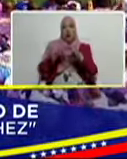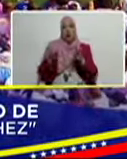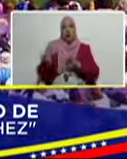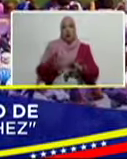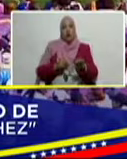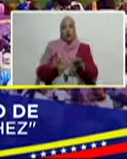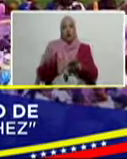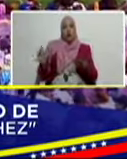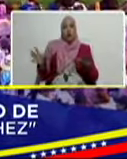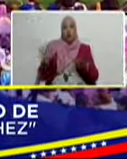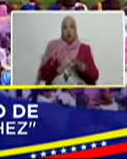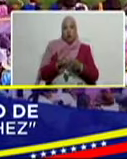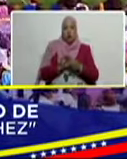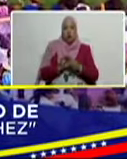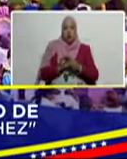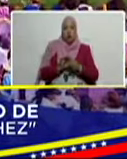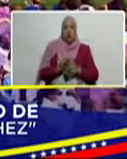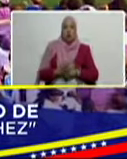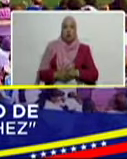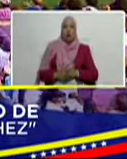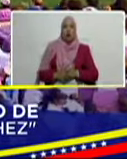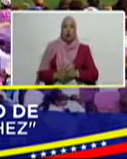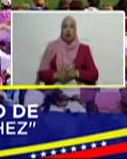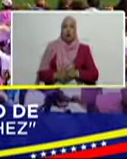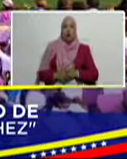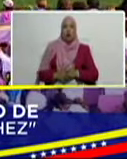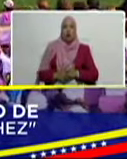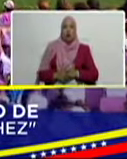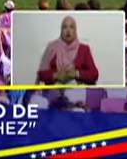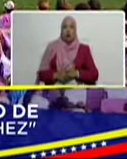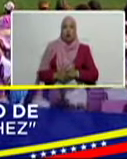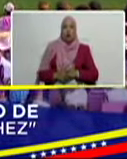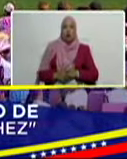marchemos unidos. Y unidas.